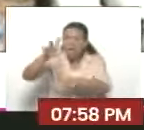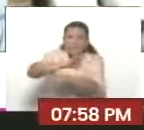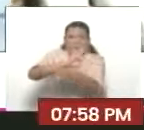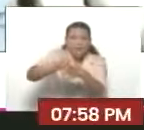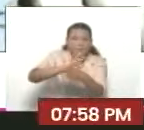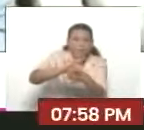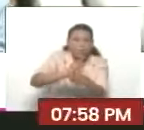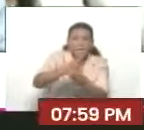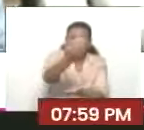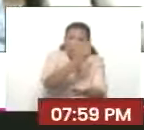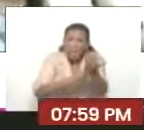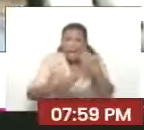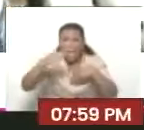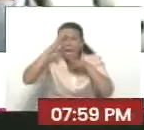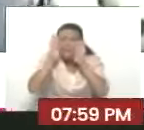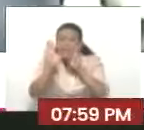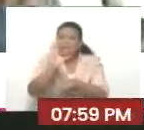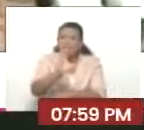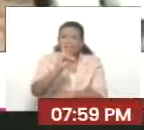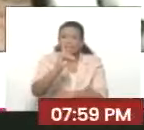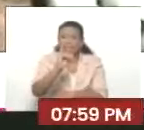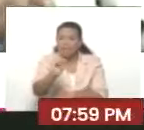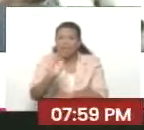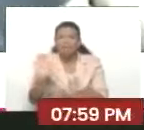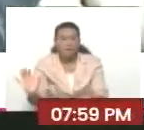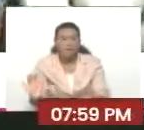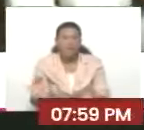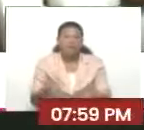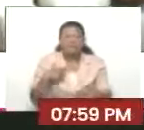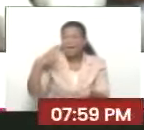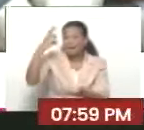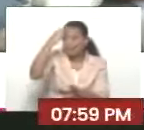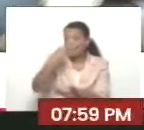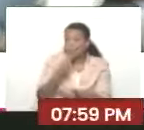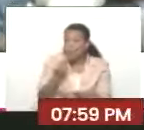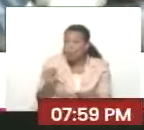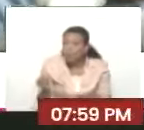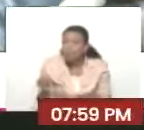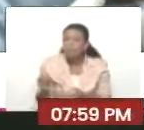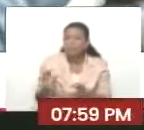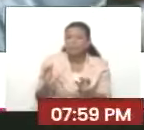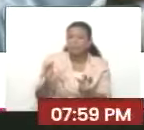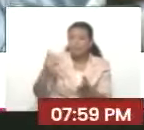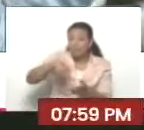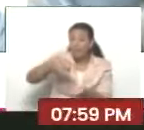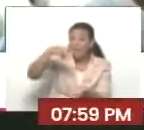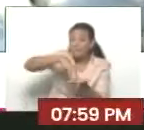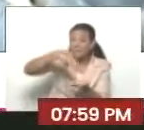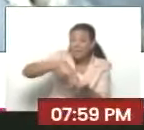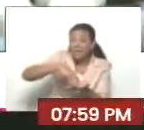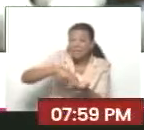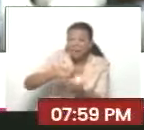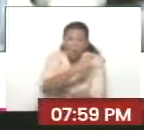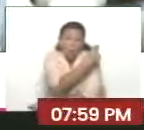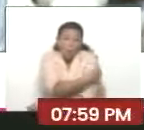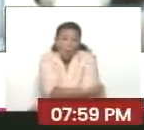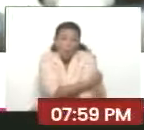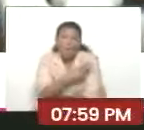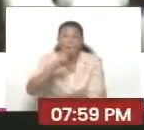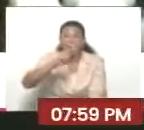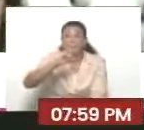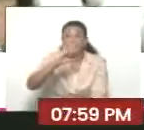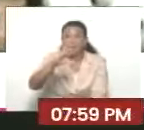que regresaron, para atender los CDI y bueno, ya que estamos en los teques, para atender todos los hospitales, pero especialmente el Hospital Victorino